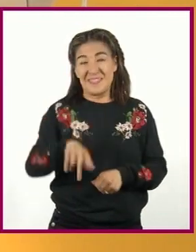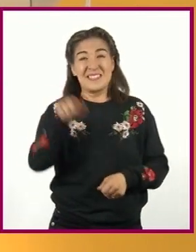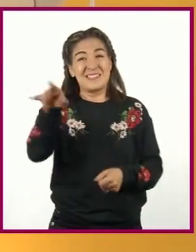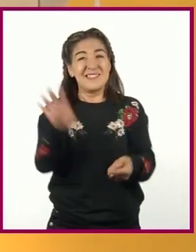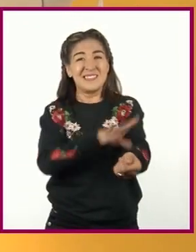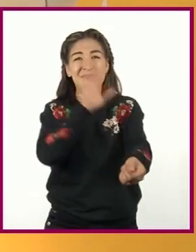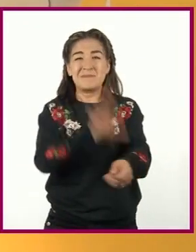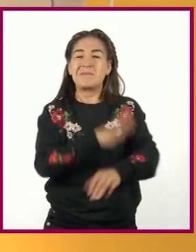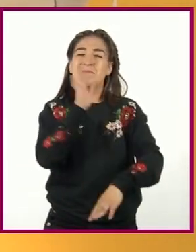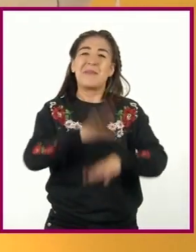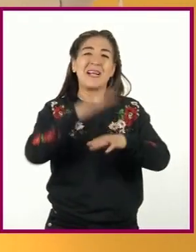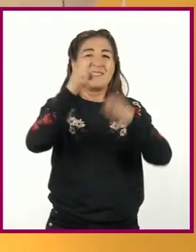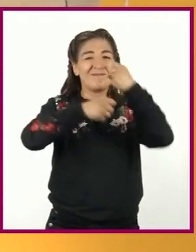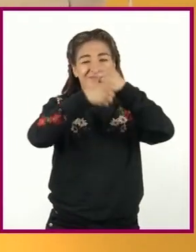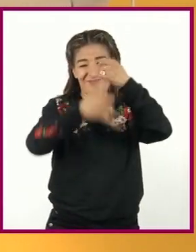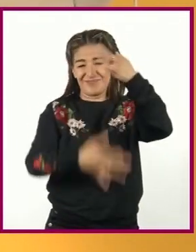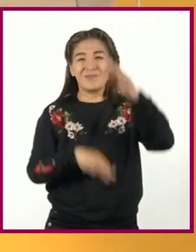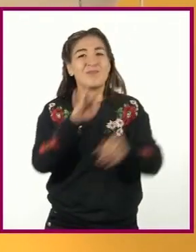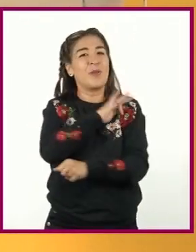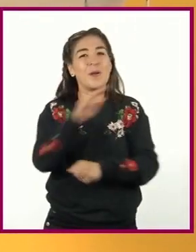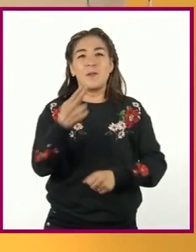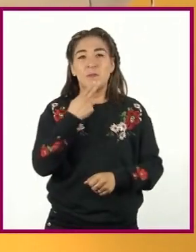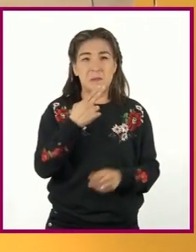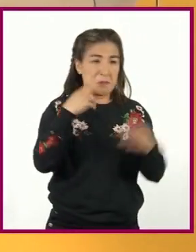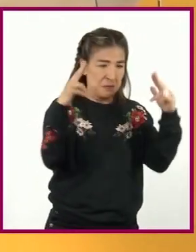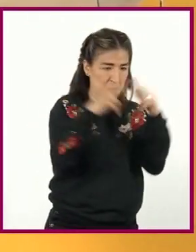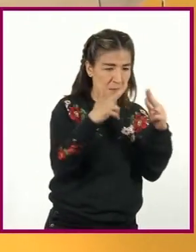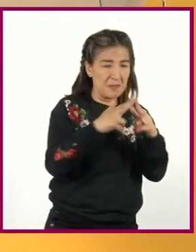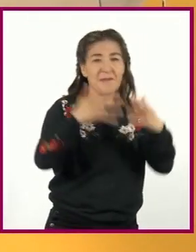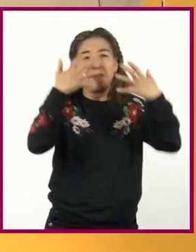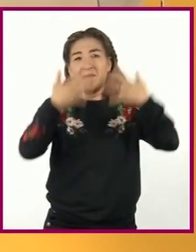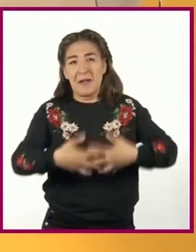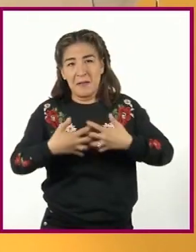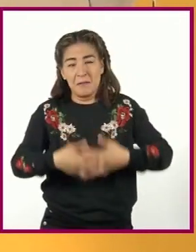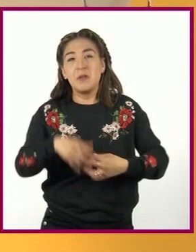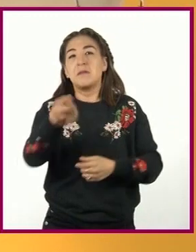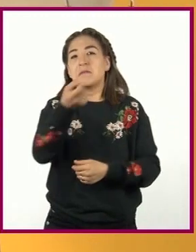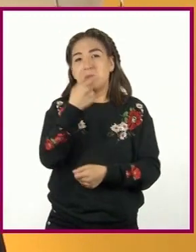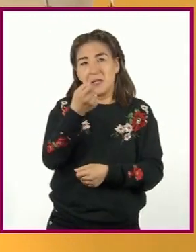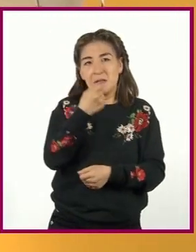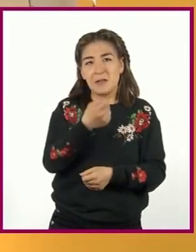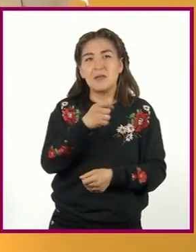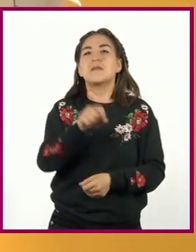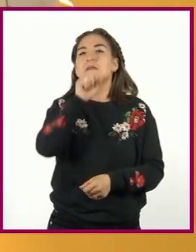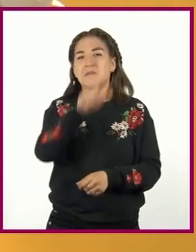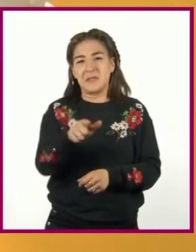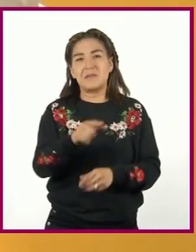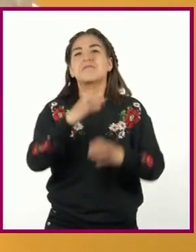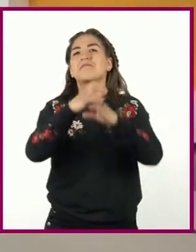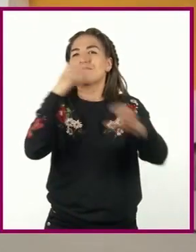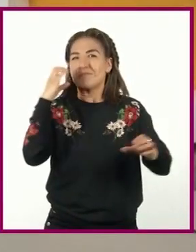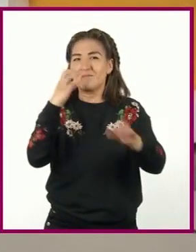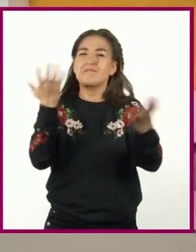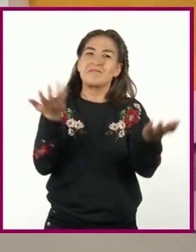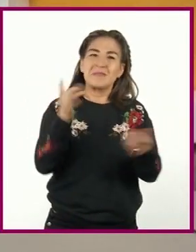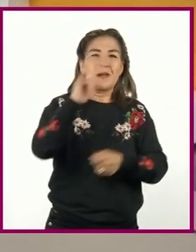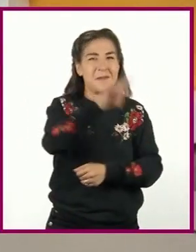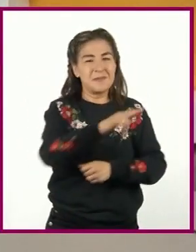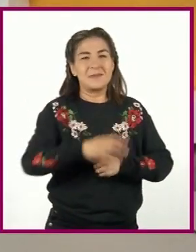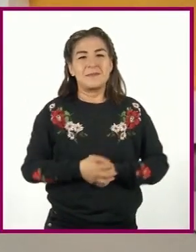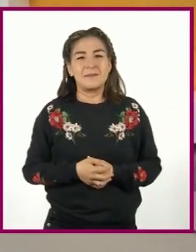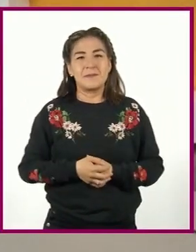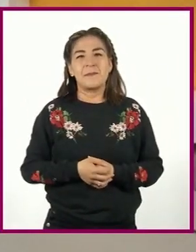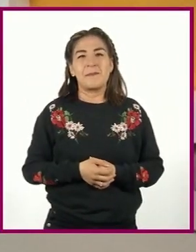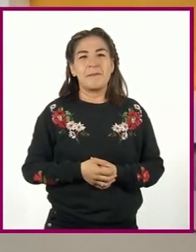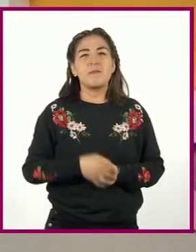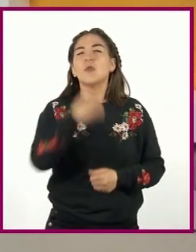sinfín de aplicaciones, tanto para uso doméstico, industrial, medicinal y en el transporte. Solo